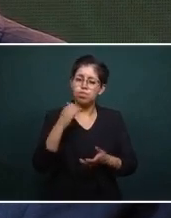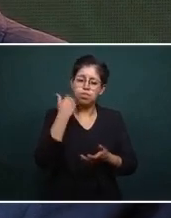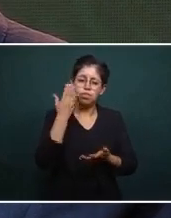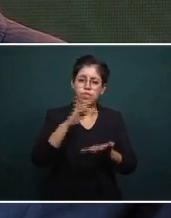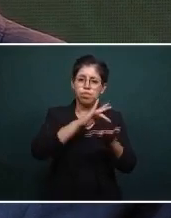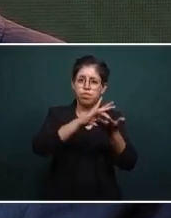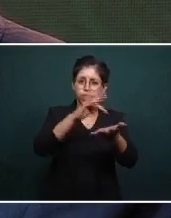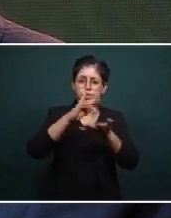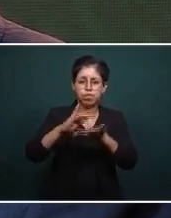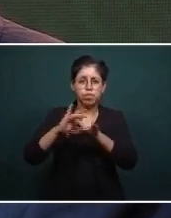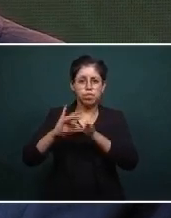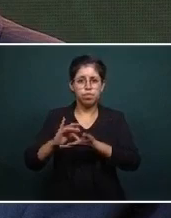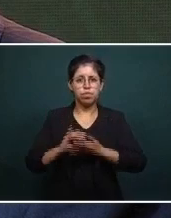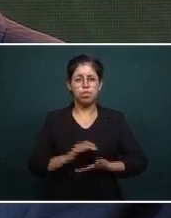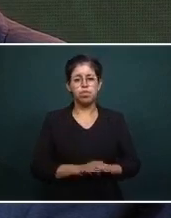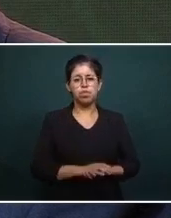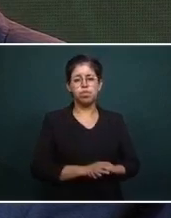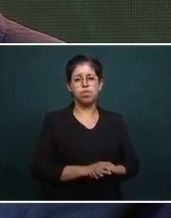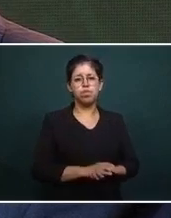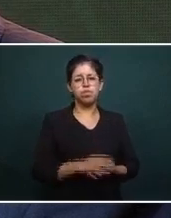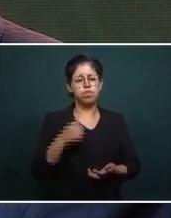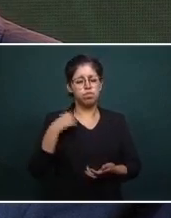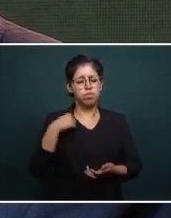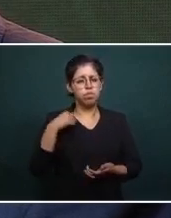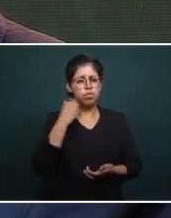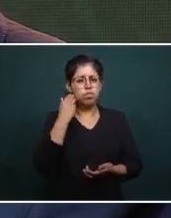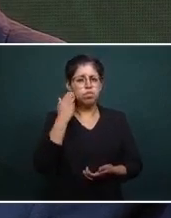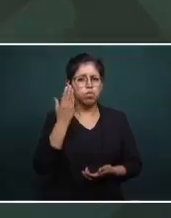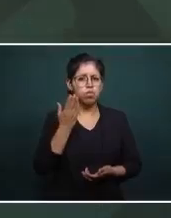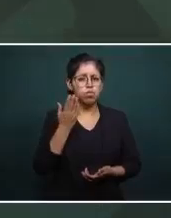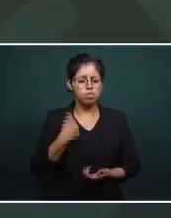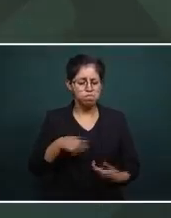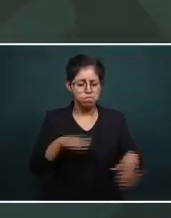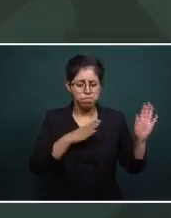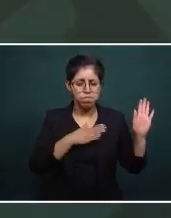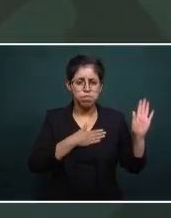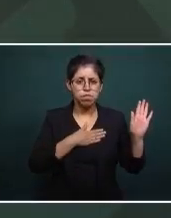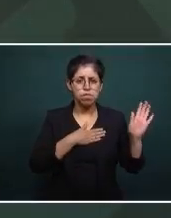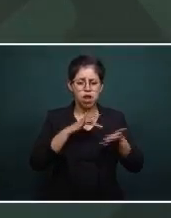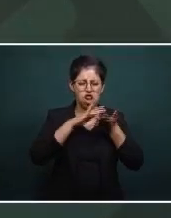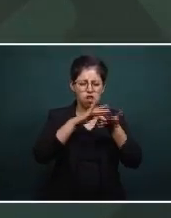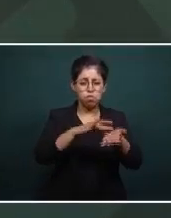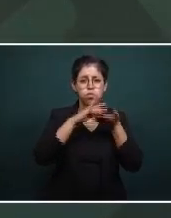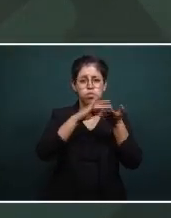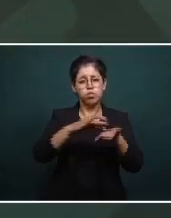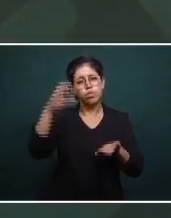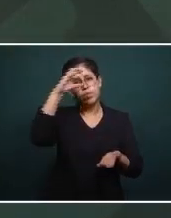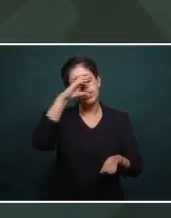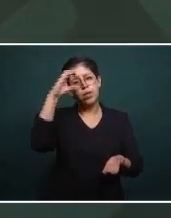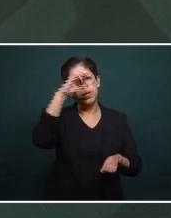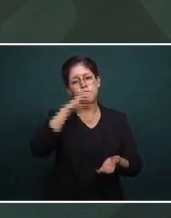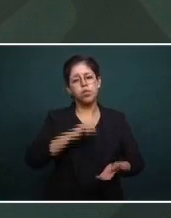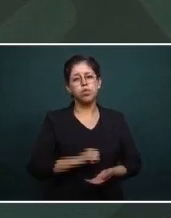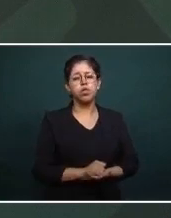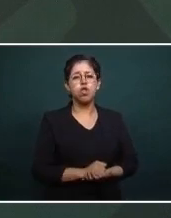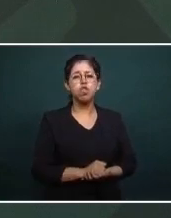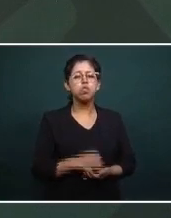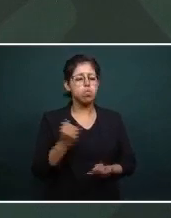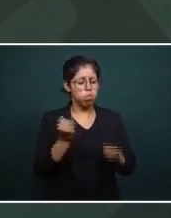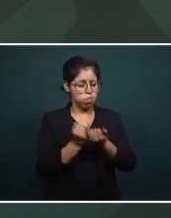nuestra convicción el apoyo a la cultura. Como también